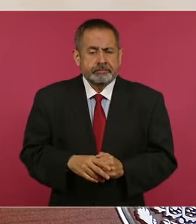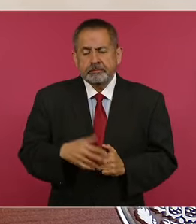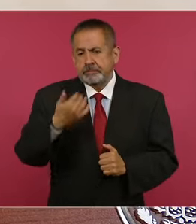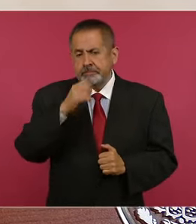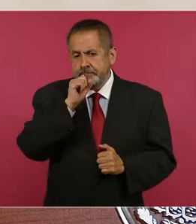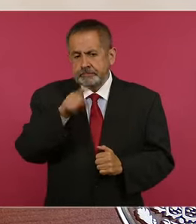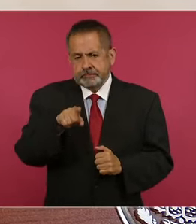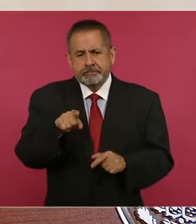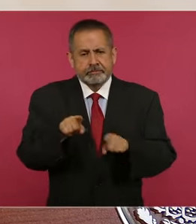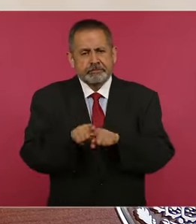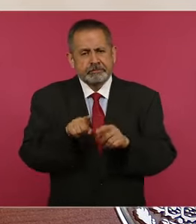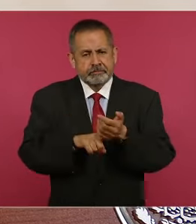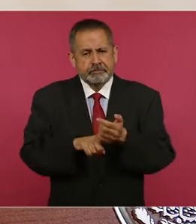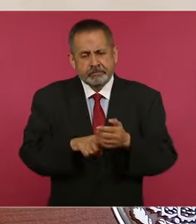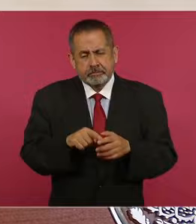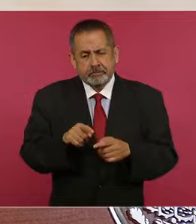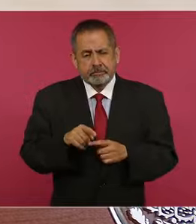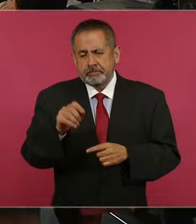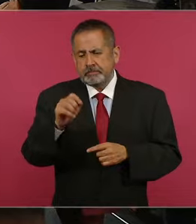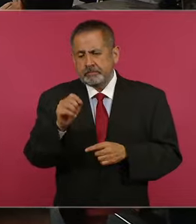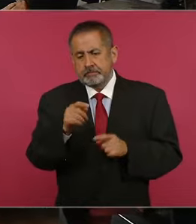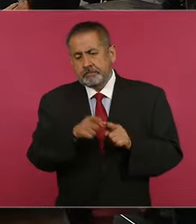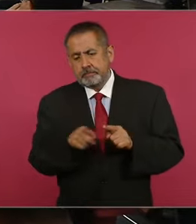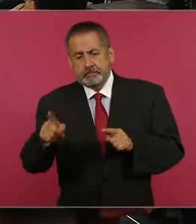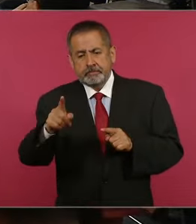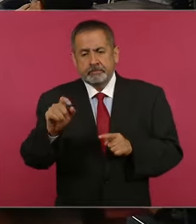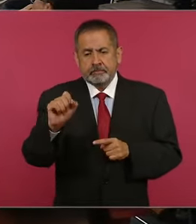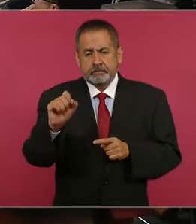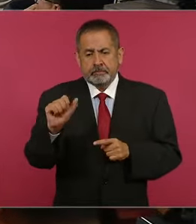también por el lado de San Blas,